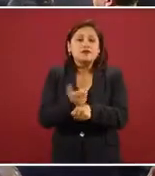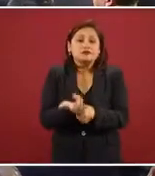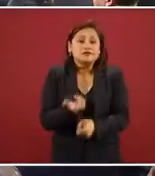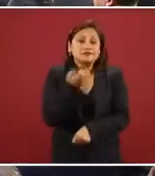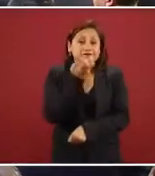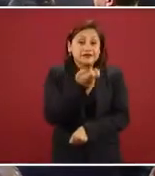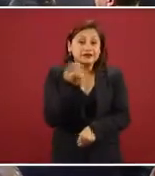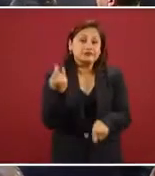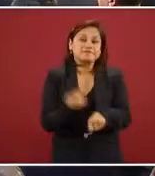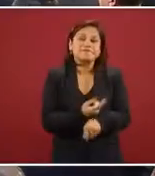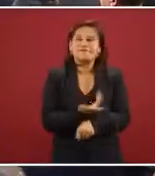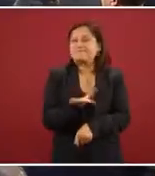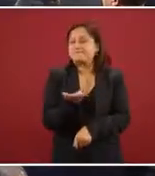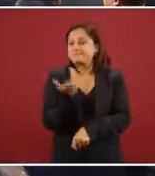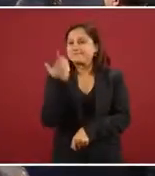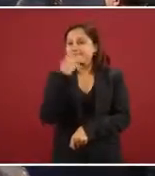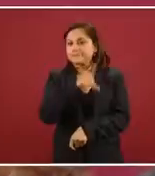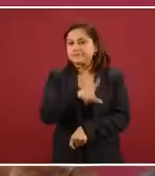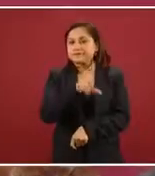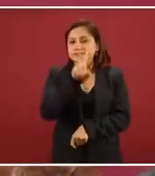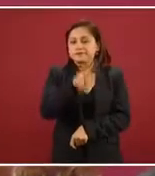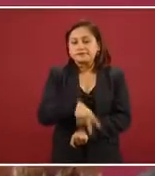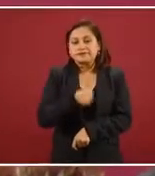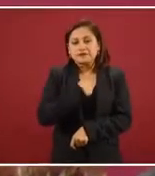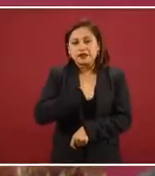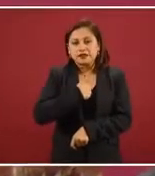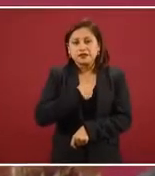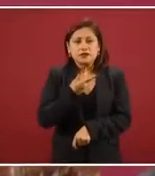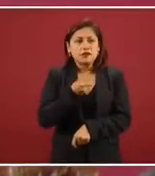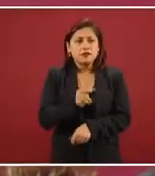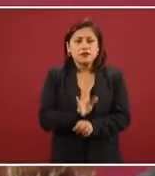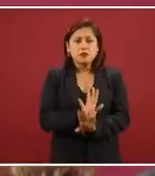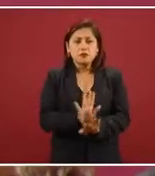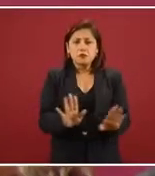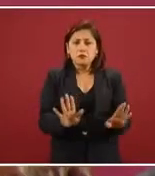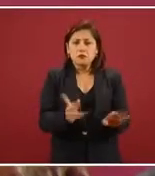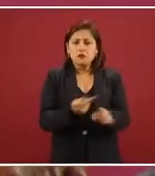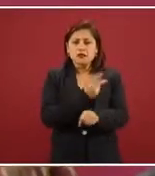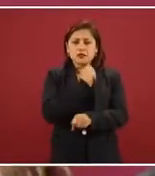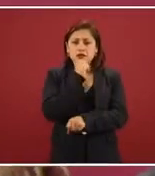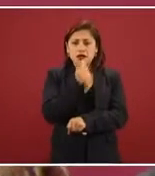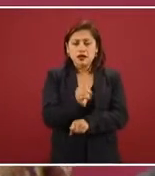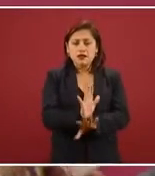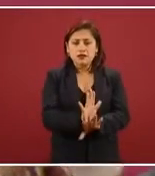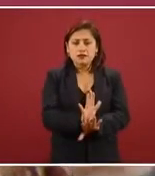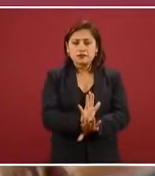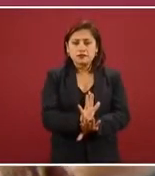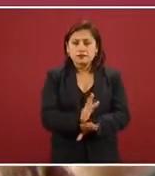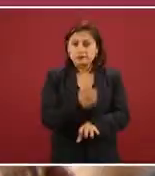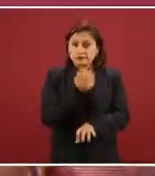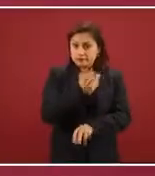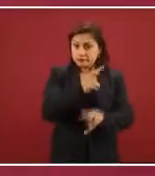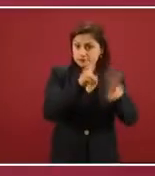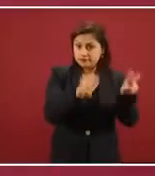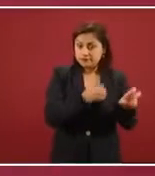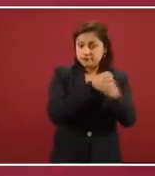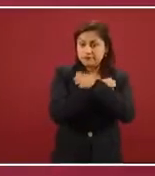pero no pasa a mayores sin embargo